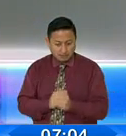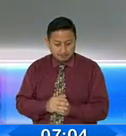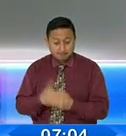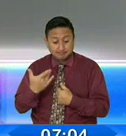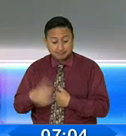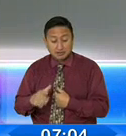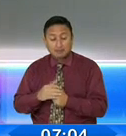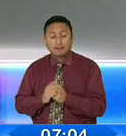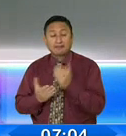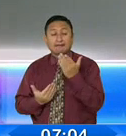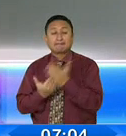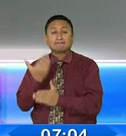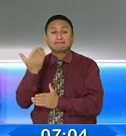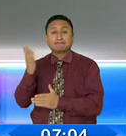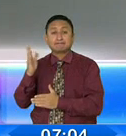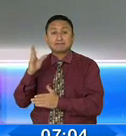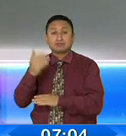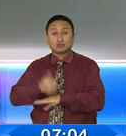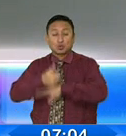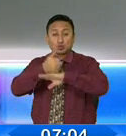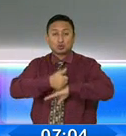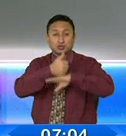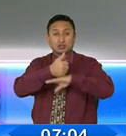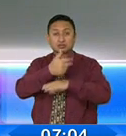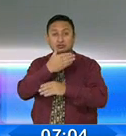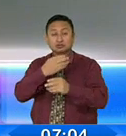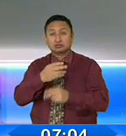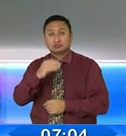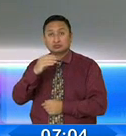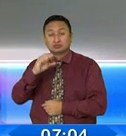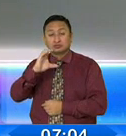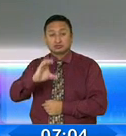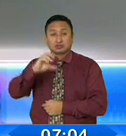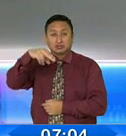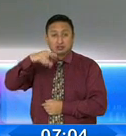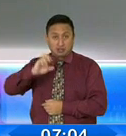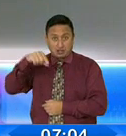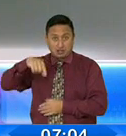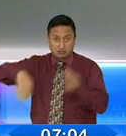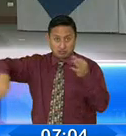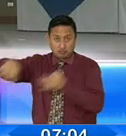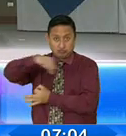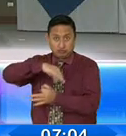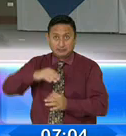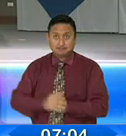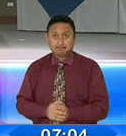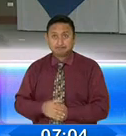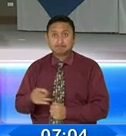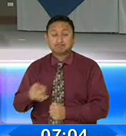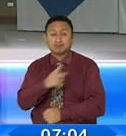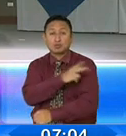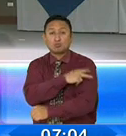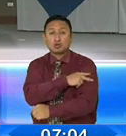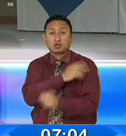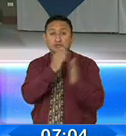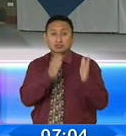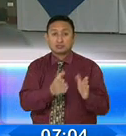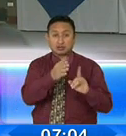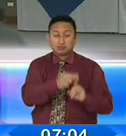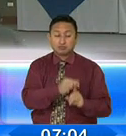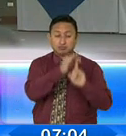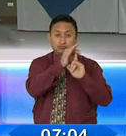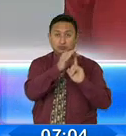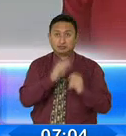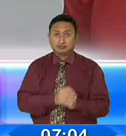renovación parcial de las autoridades del Consejo Nacional Electoral. Los vocales principales del Consejo Nacional